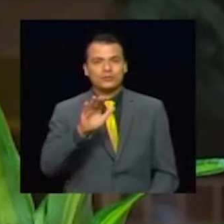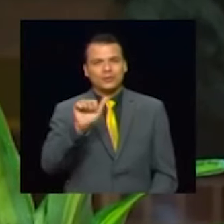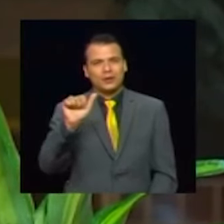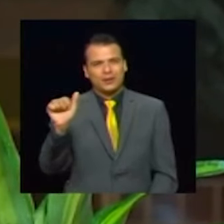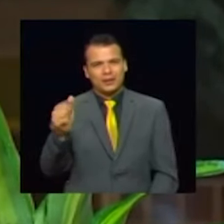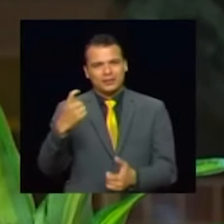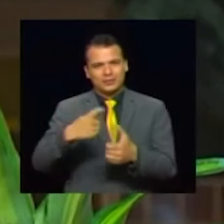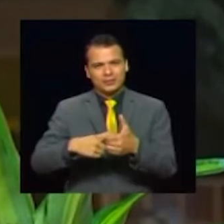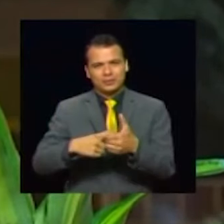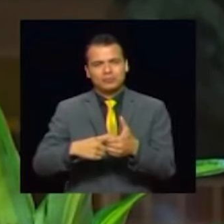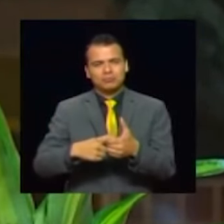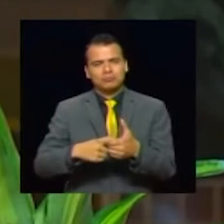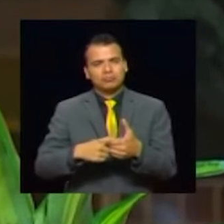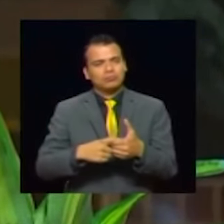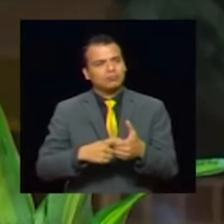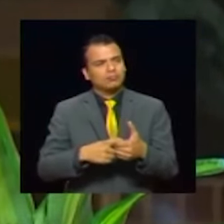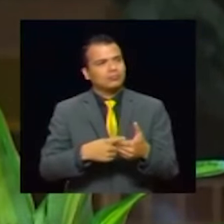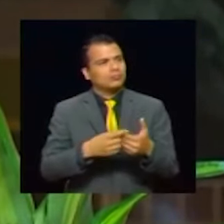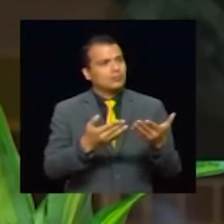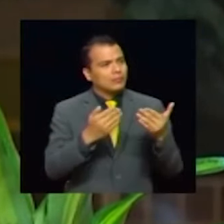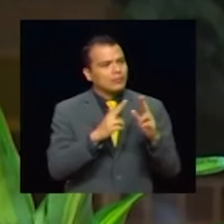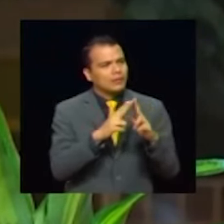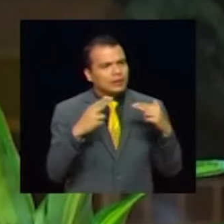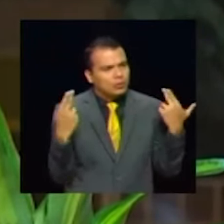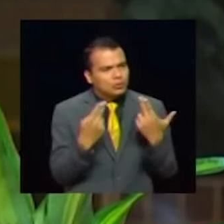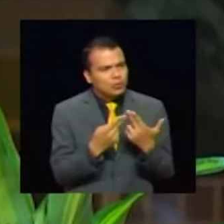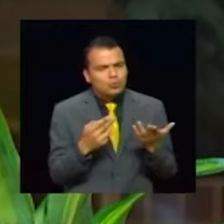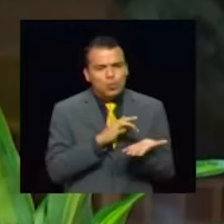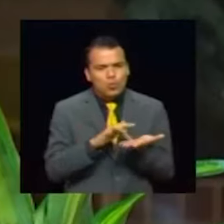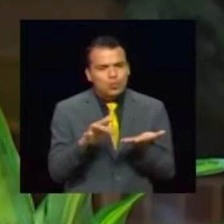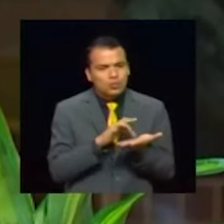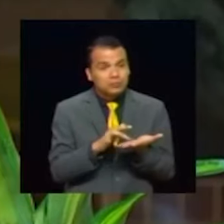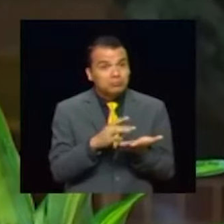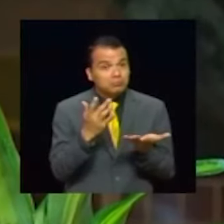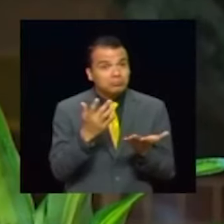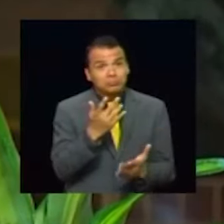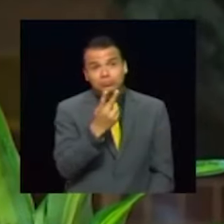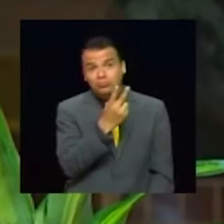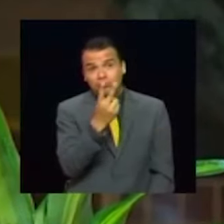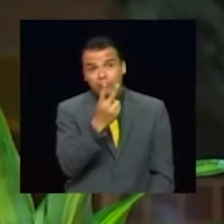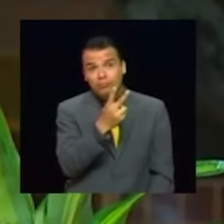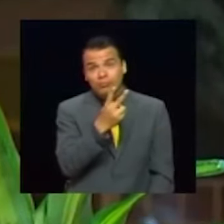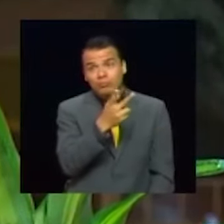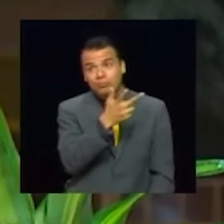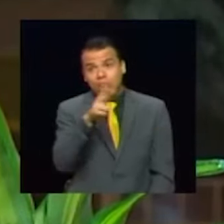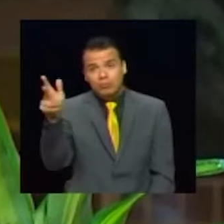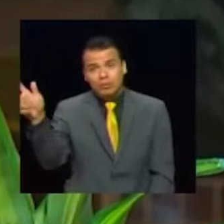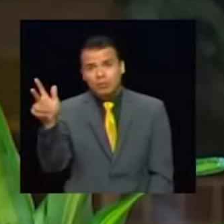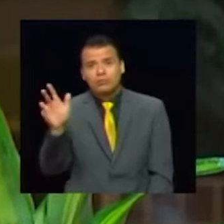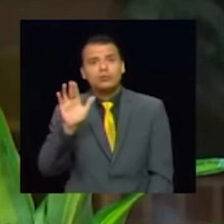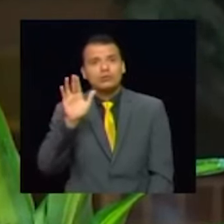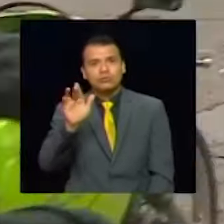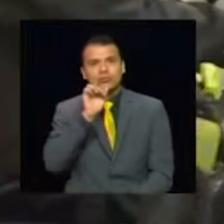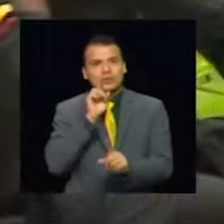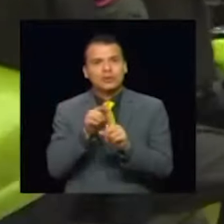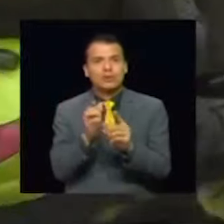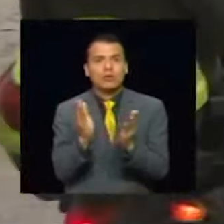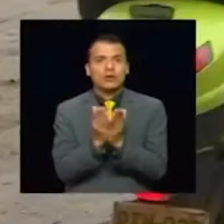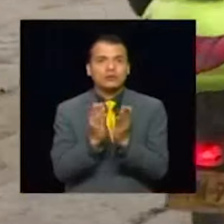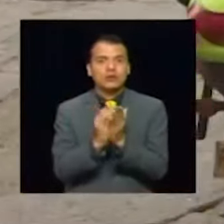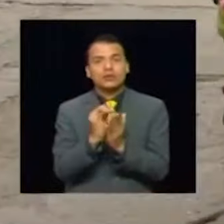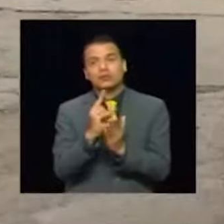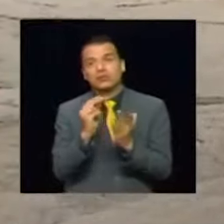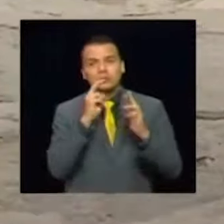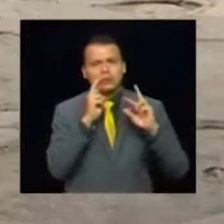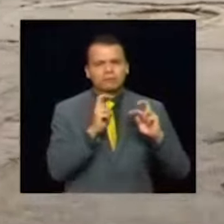las víctimas convocó a una reunión urgente para determinar si el viaje formaba parte de su proceso formativo. Se espera que